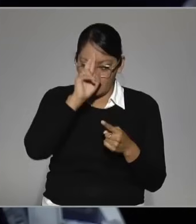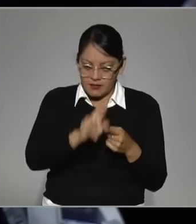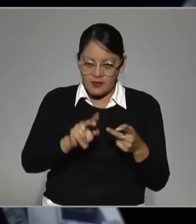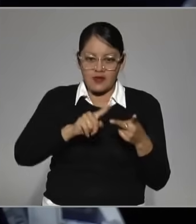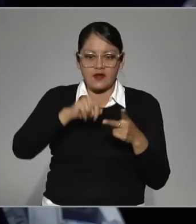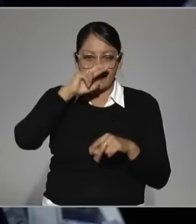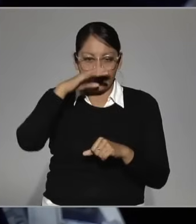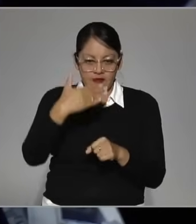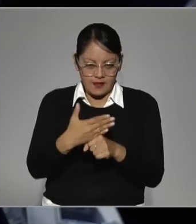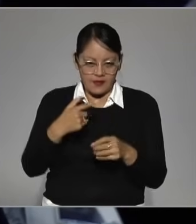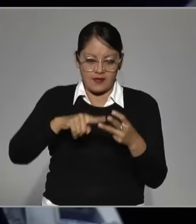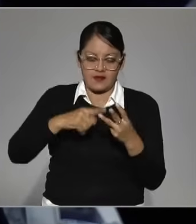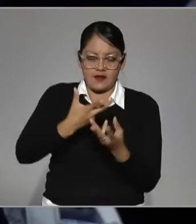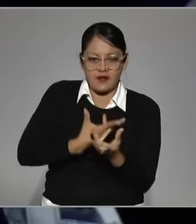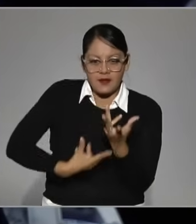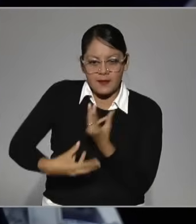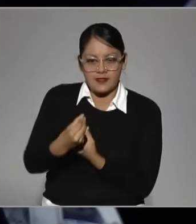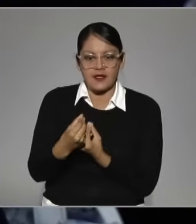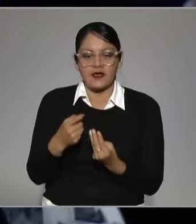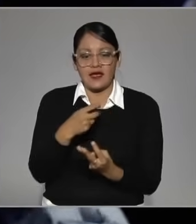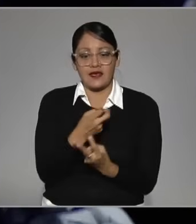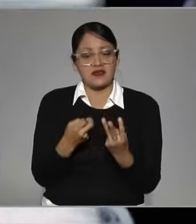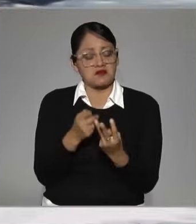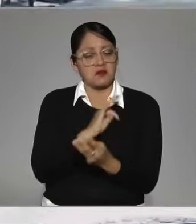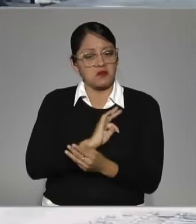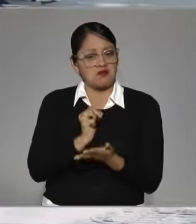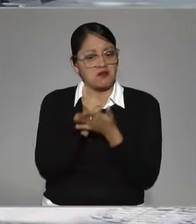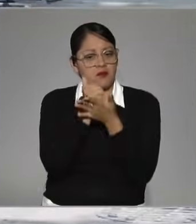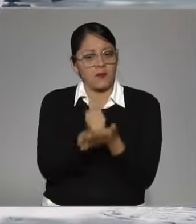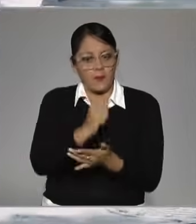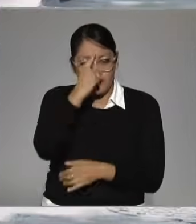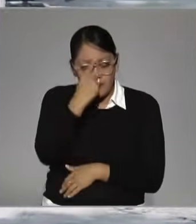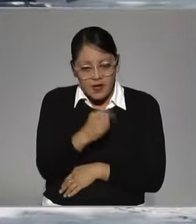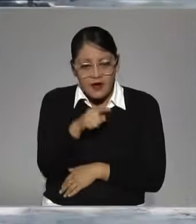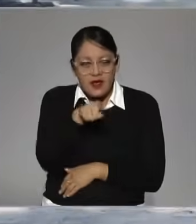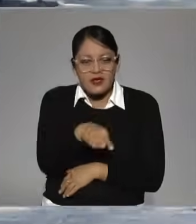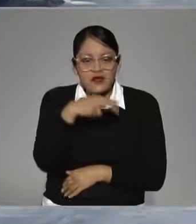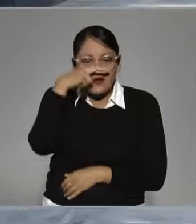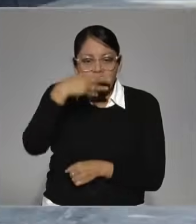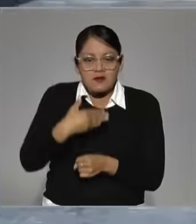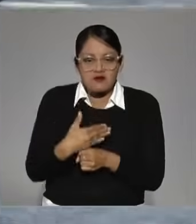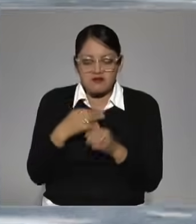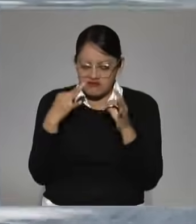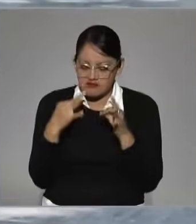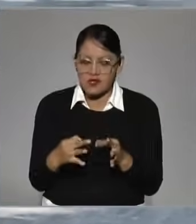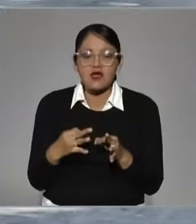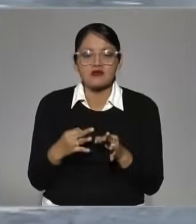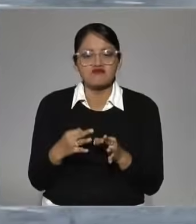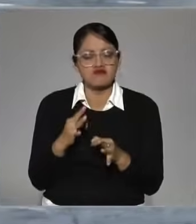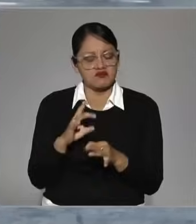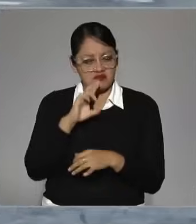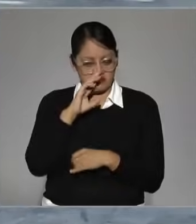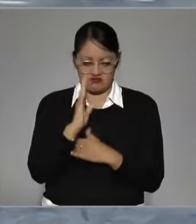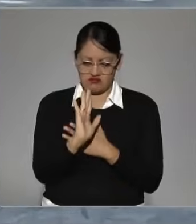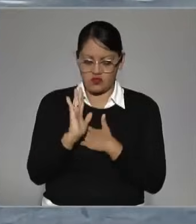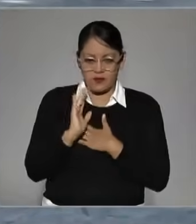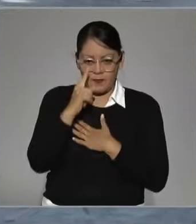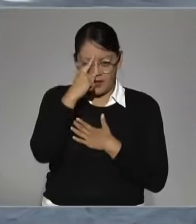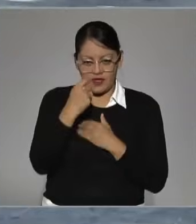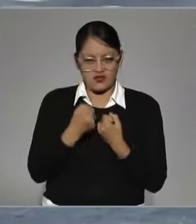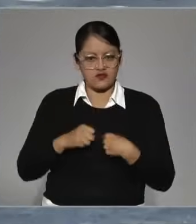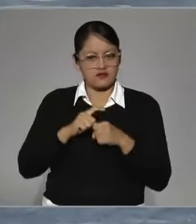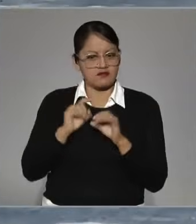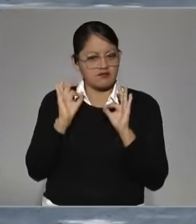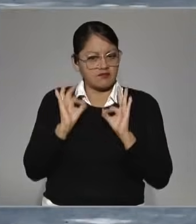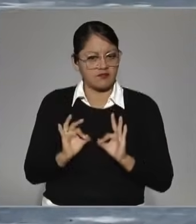responsabilidad, la empatía. Ellos pueden ayudar a que se conviertan en ciudadanos responsables y comprometidos con la sociedad.